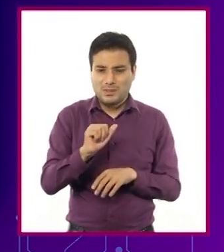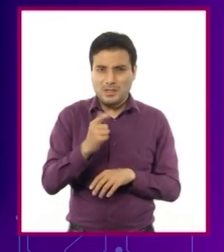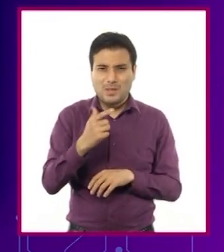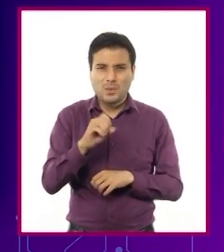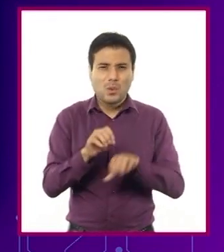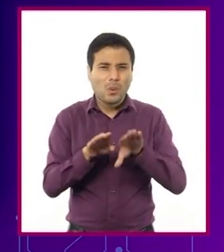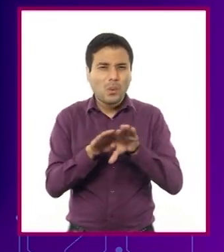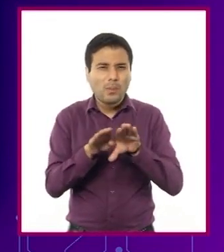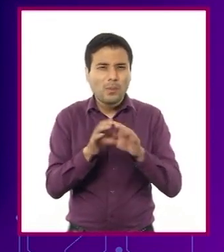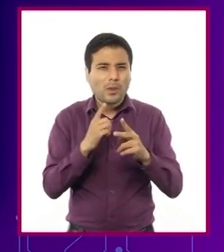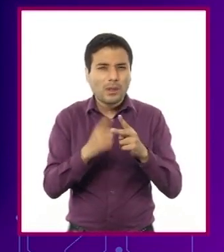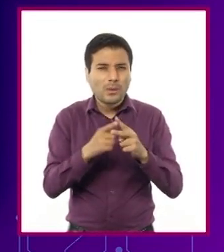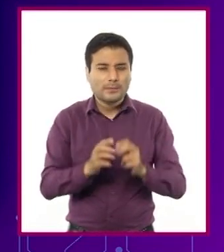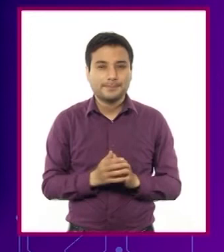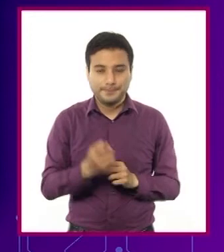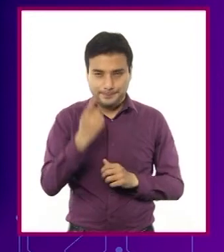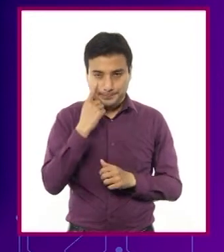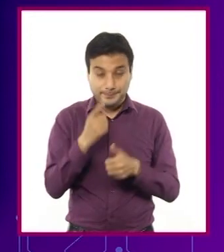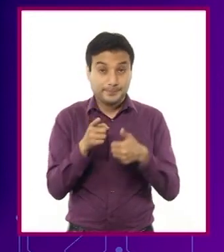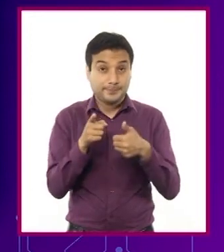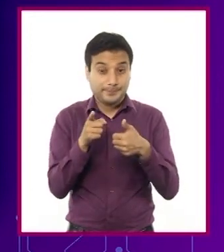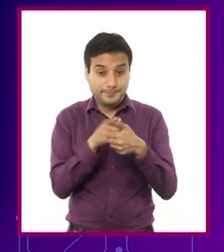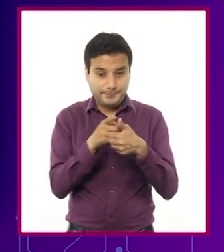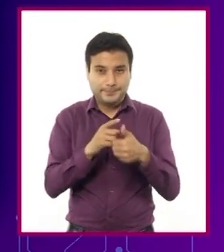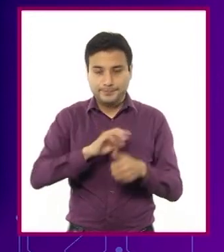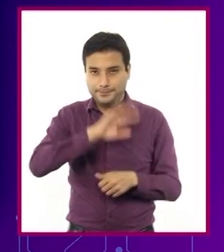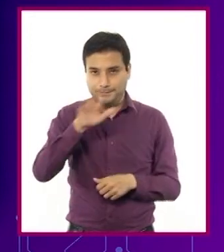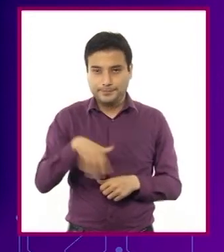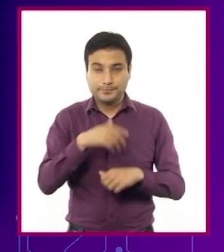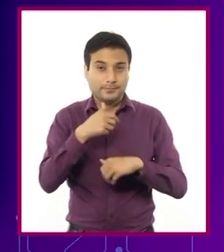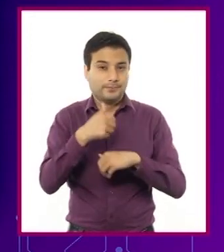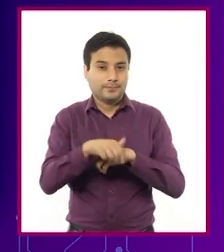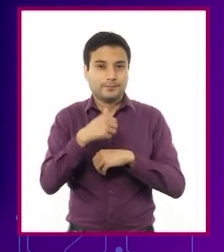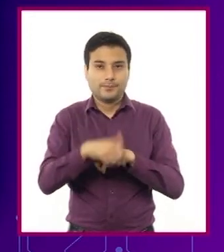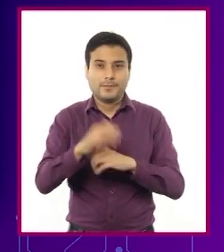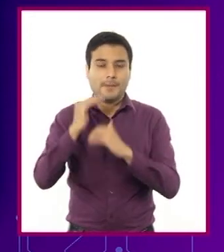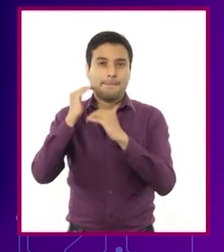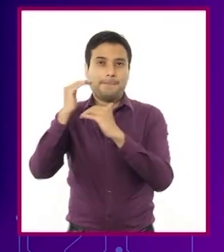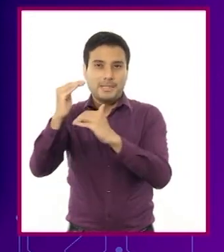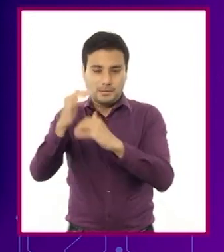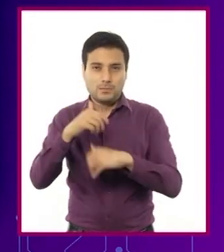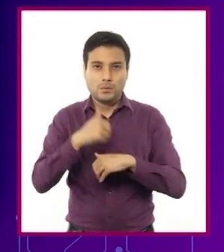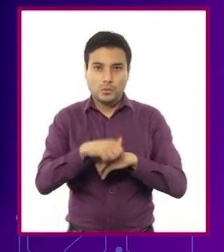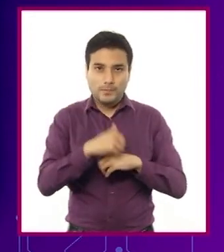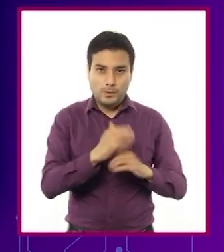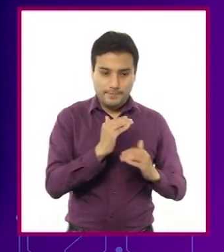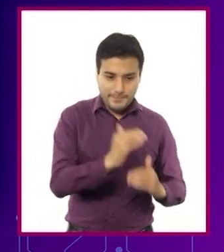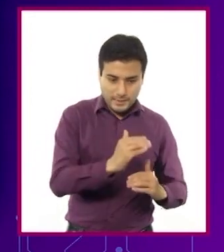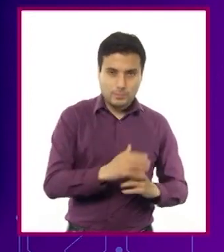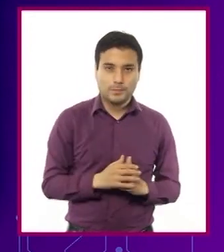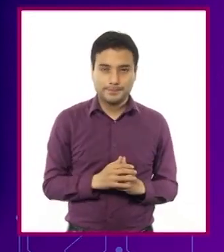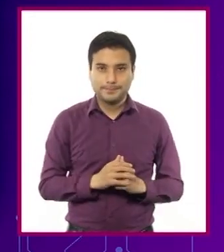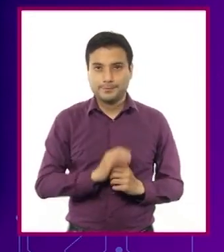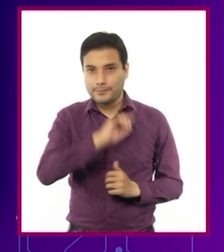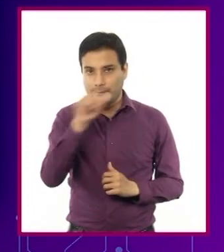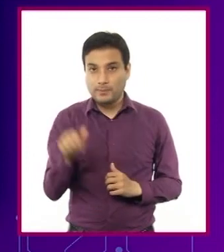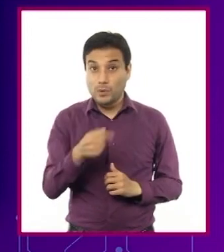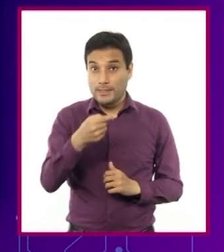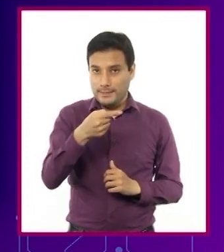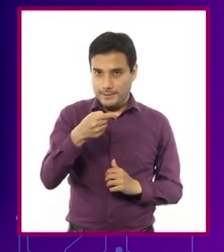descritos? Primero, se localiza el valor máximo y el valor mínimo, así como su diferencia o